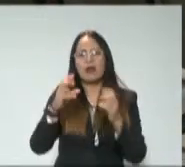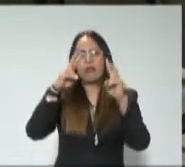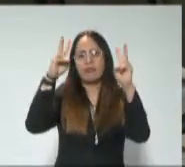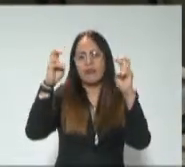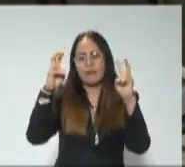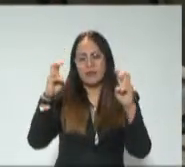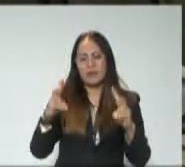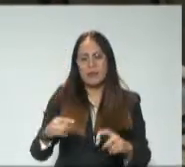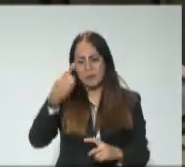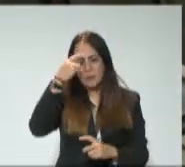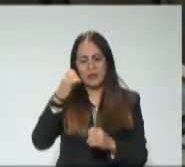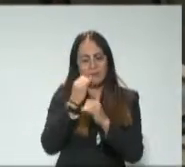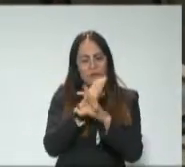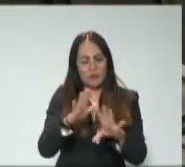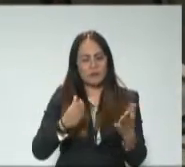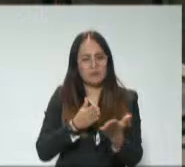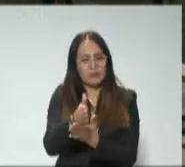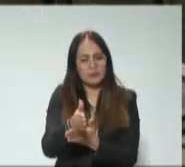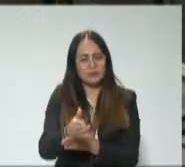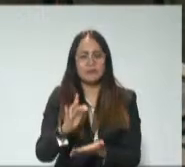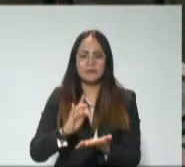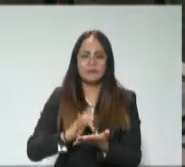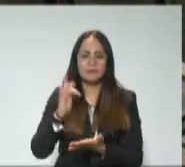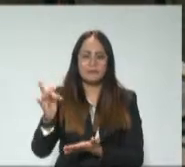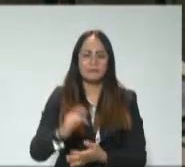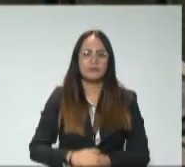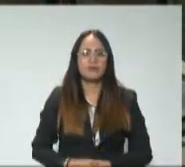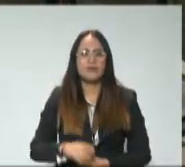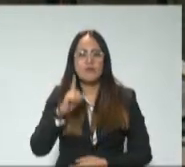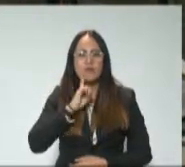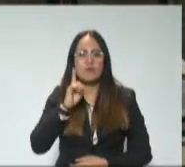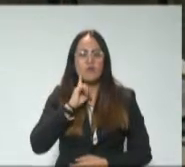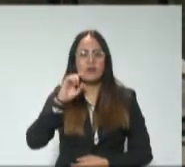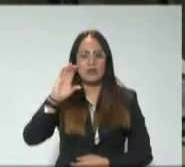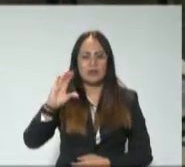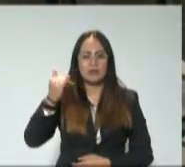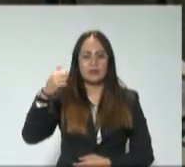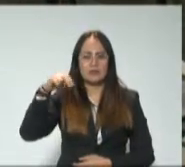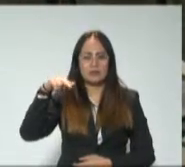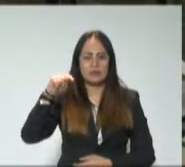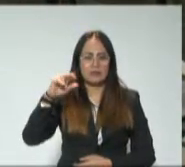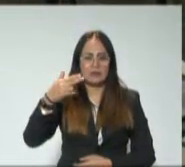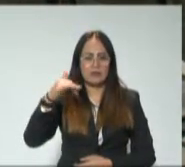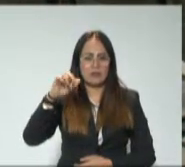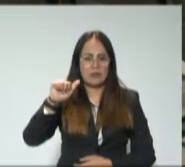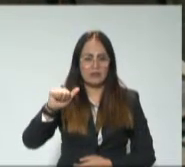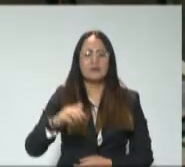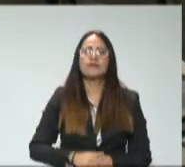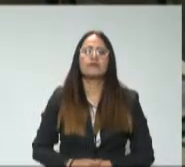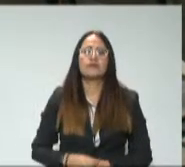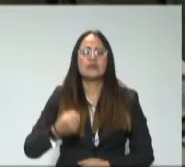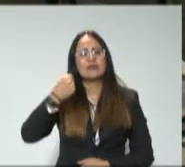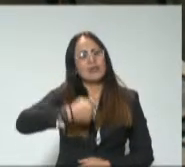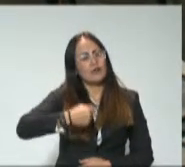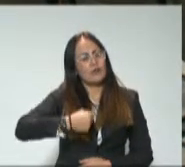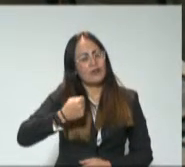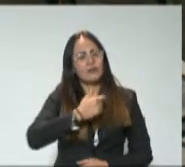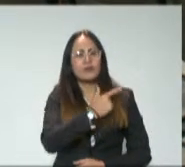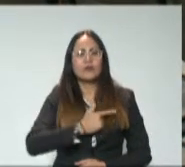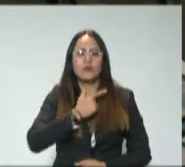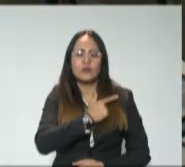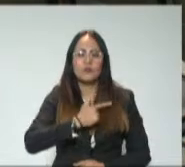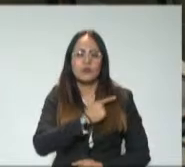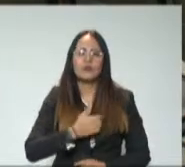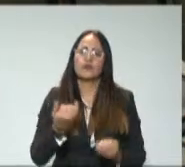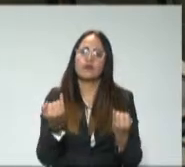del acceso a la información Muchas gracias comisionada cinia Patricia cantero también saludándole con mucho gusto